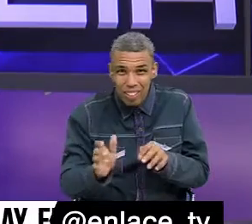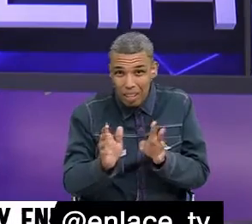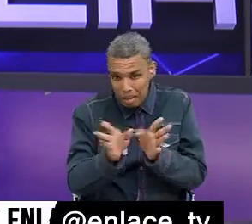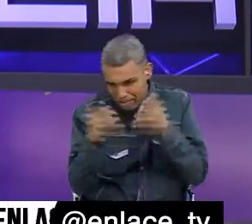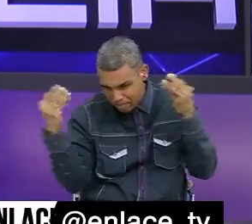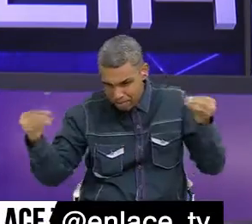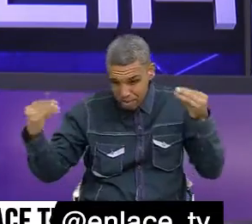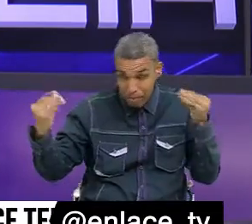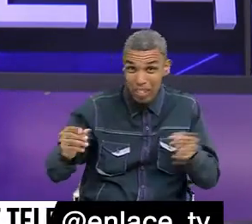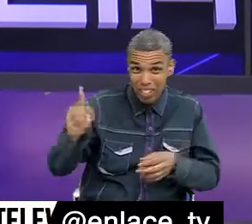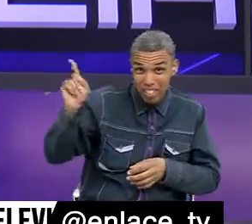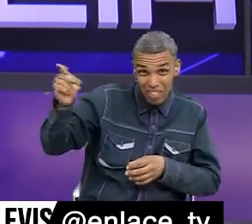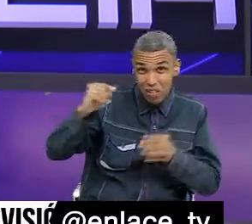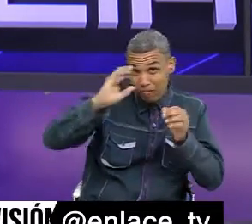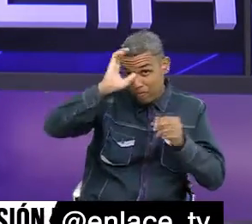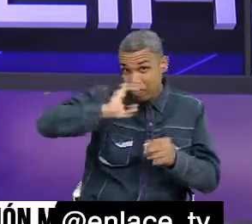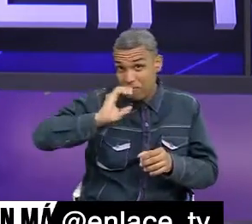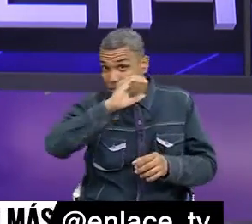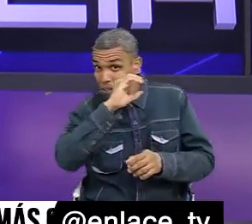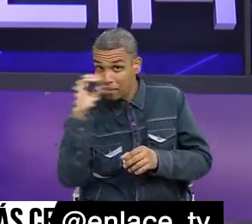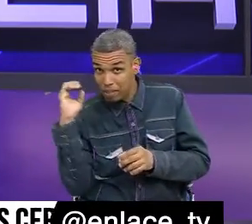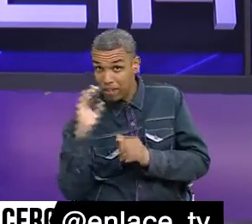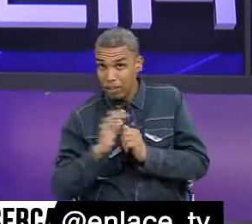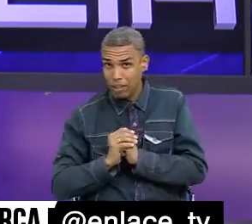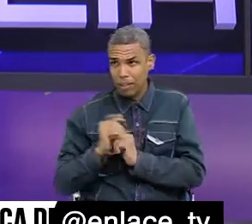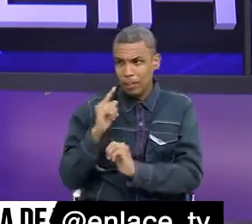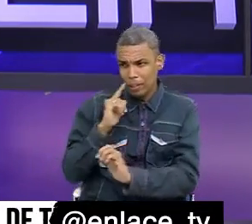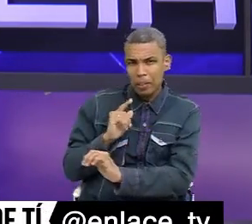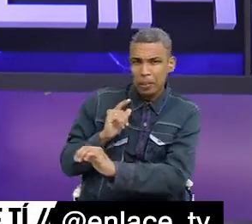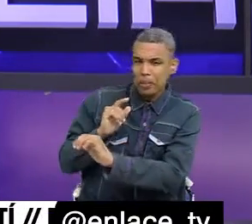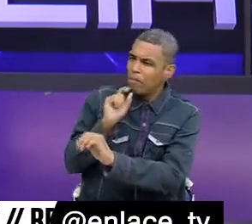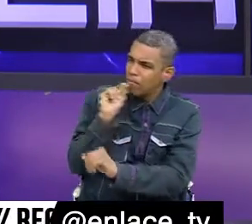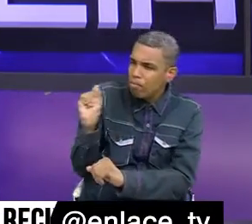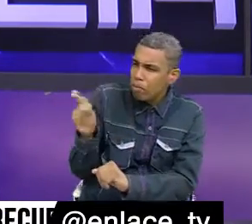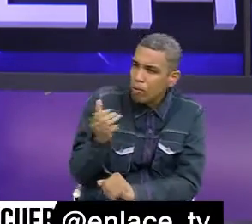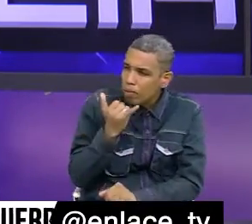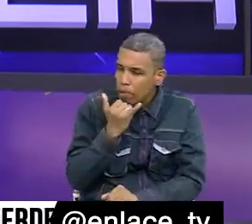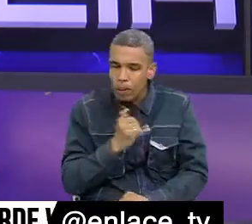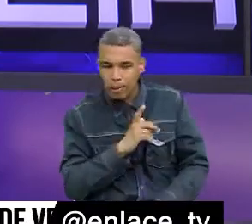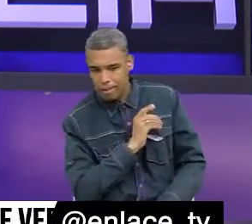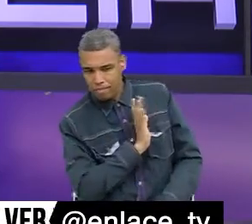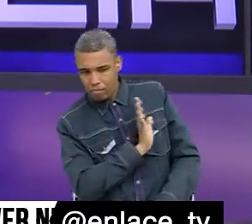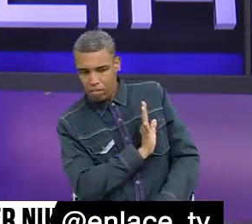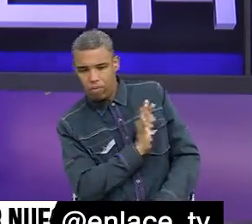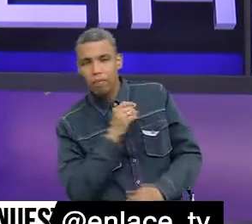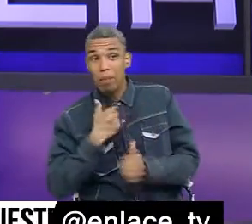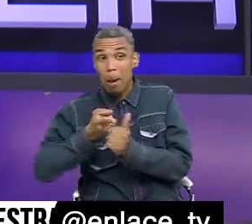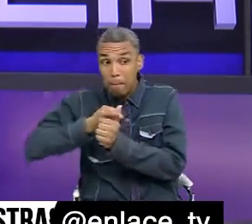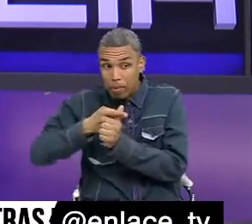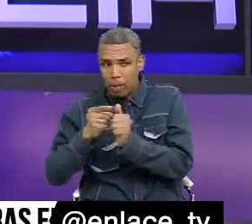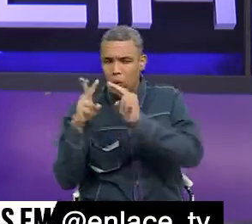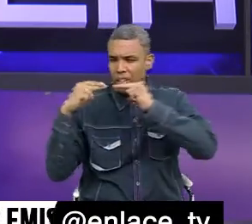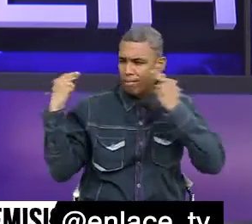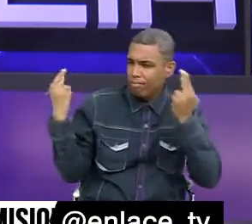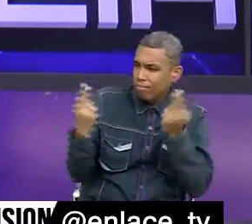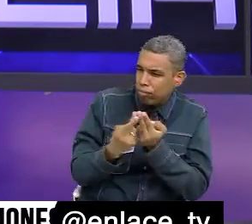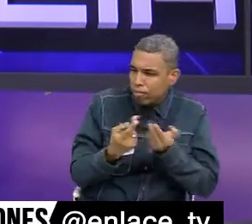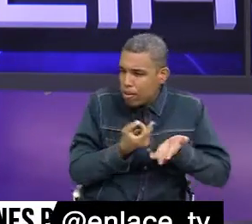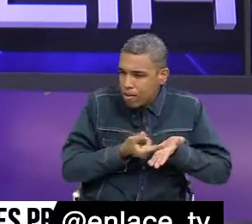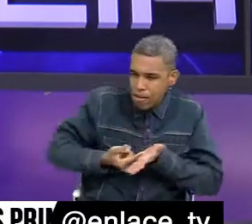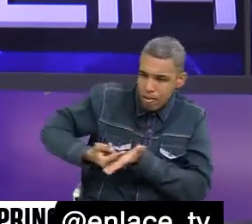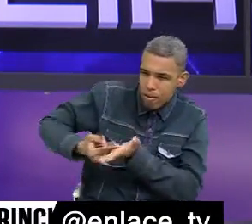de Compensación Familiar de los Barranqueños hará su pronunciamiento ante esta situación luego de desarrollarse la asamblea que se realizará